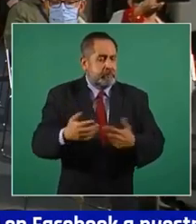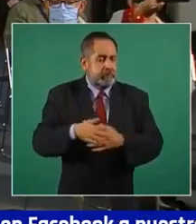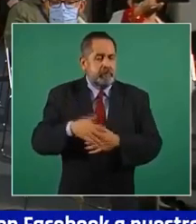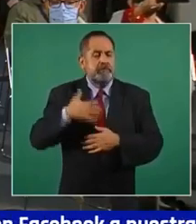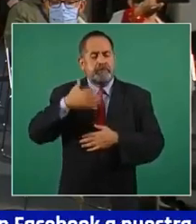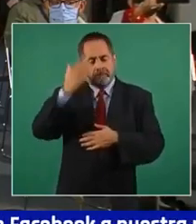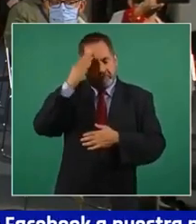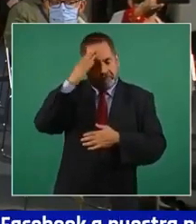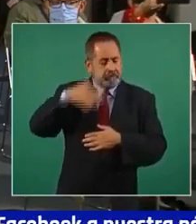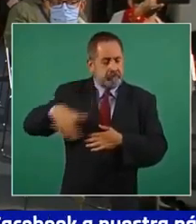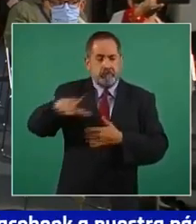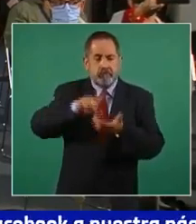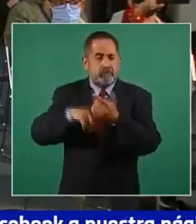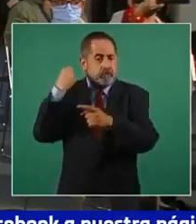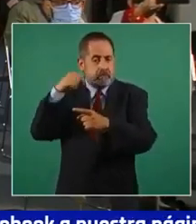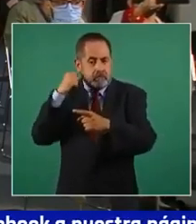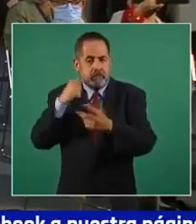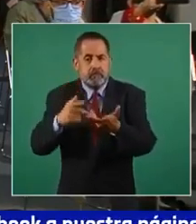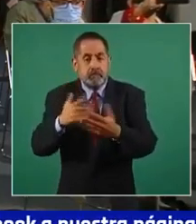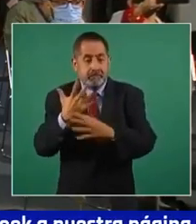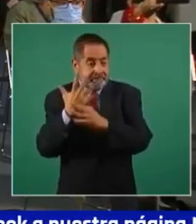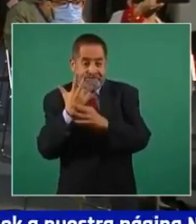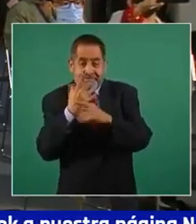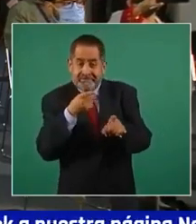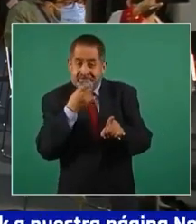y conocimiento de estas denuncias.